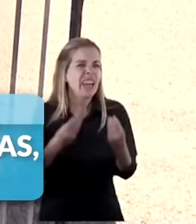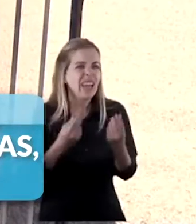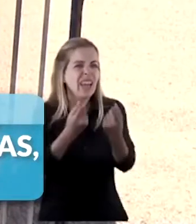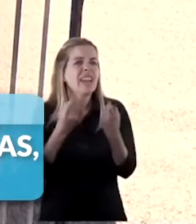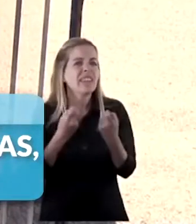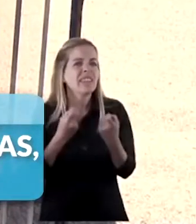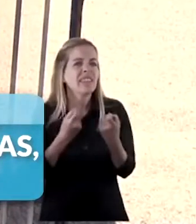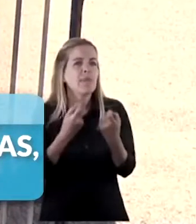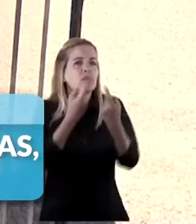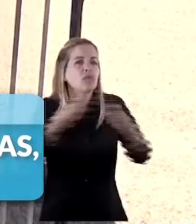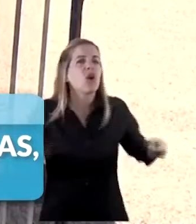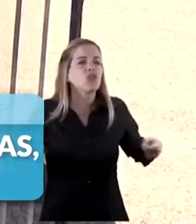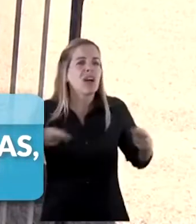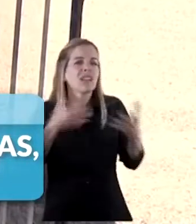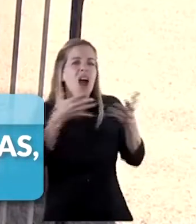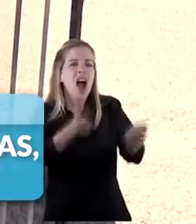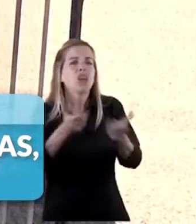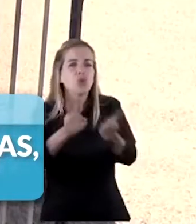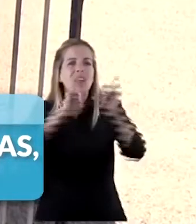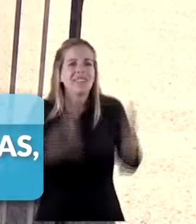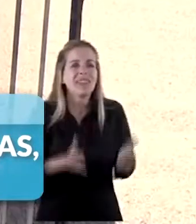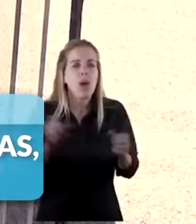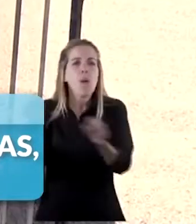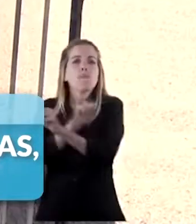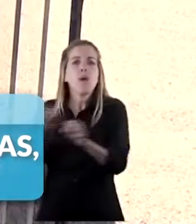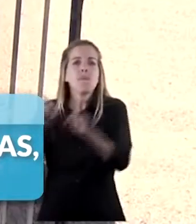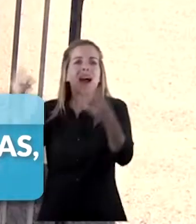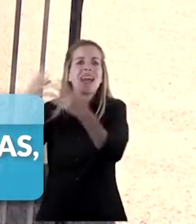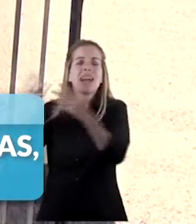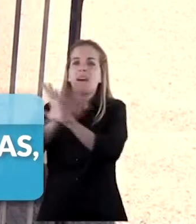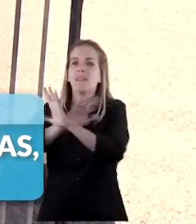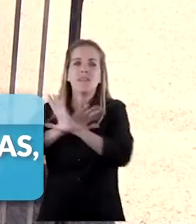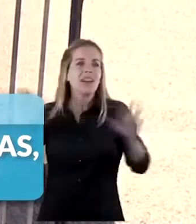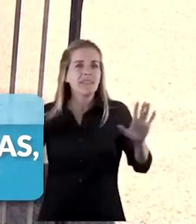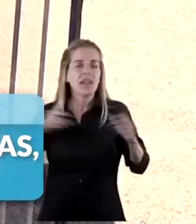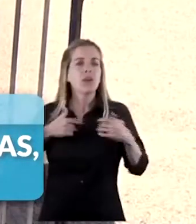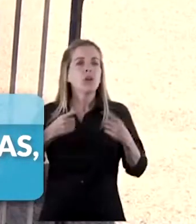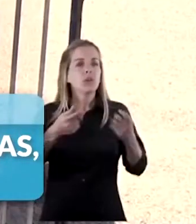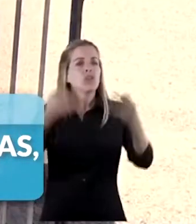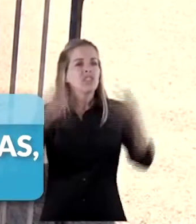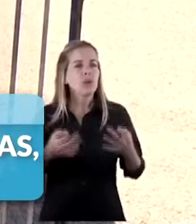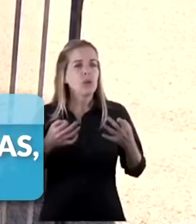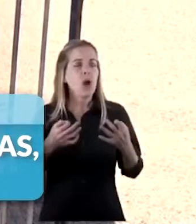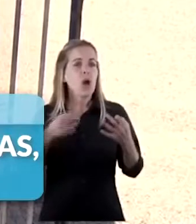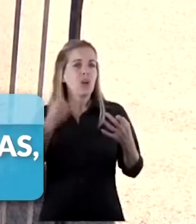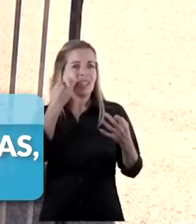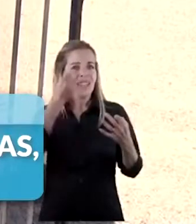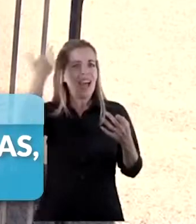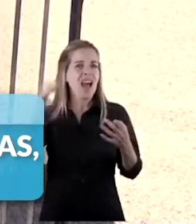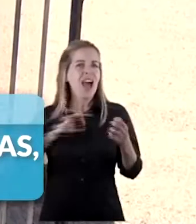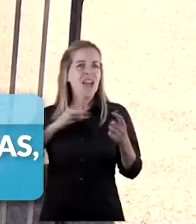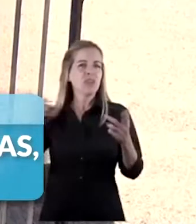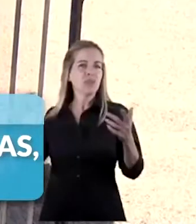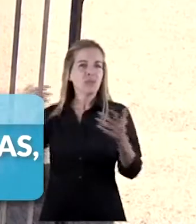no más misiles. Estoy convencido que lo que más necesitamos es que la economía, después de todo el daño que la